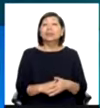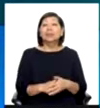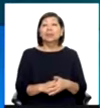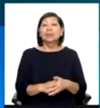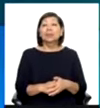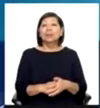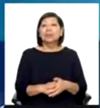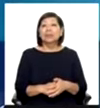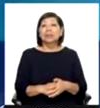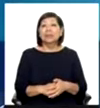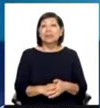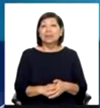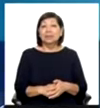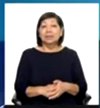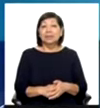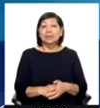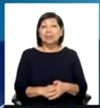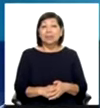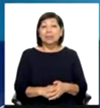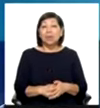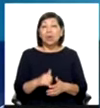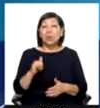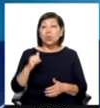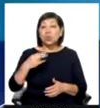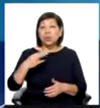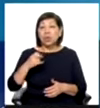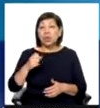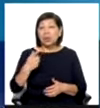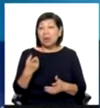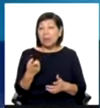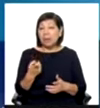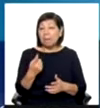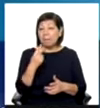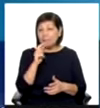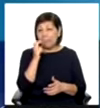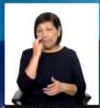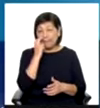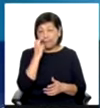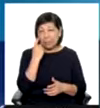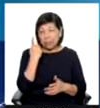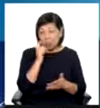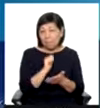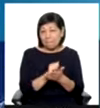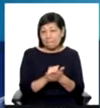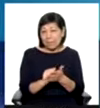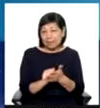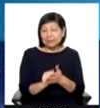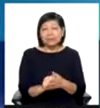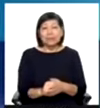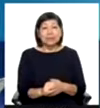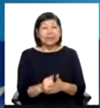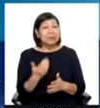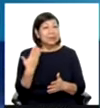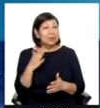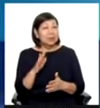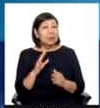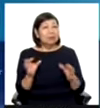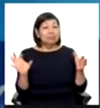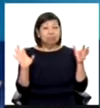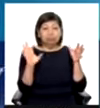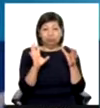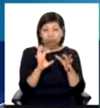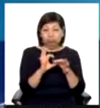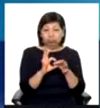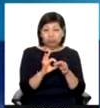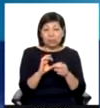en el caso de la chugaína, que es una variedad que hemos liberado hace un mes, ha sido en alianza